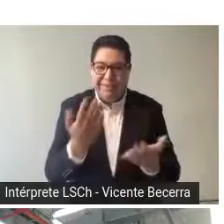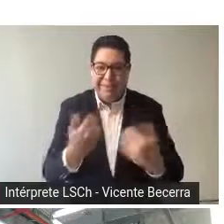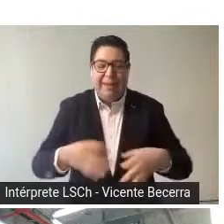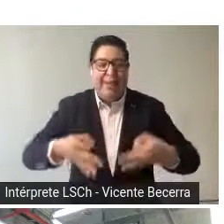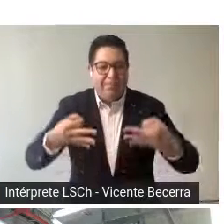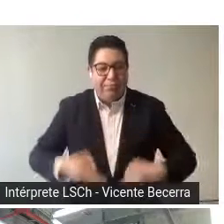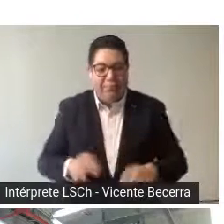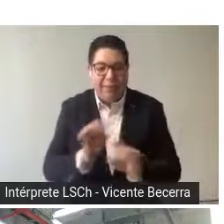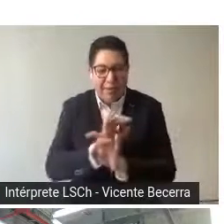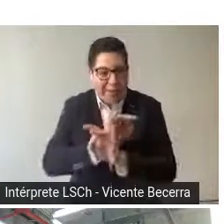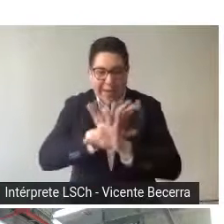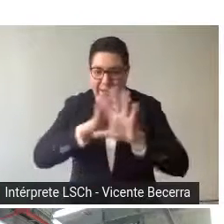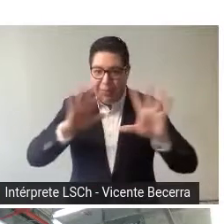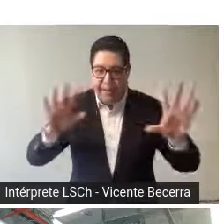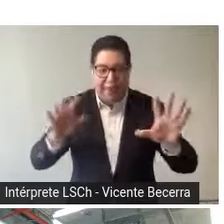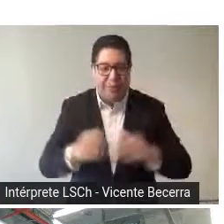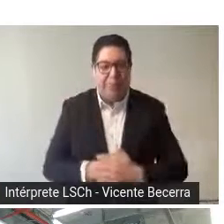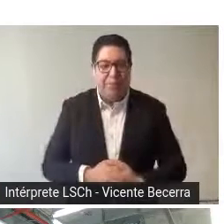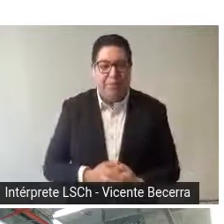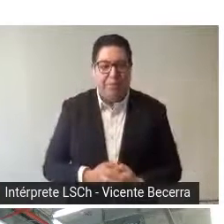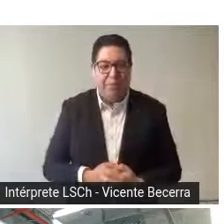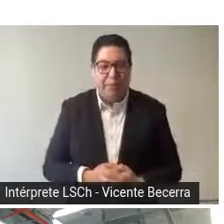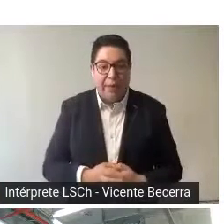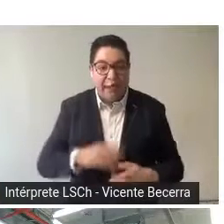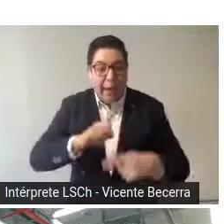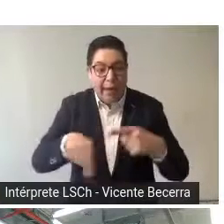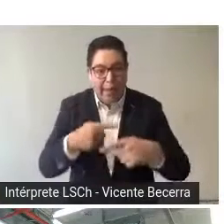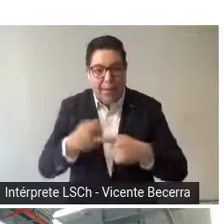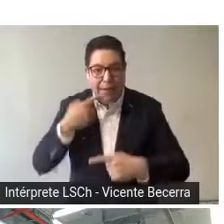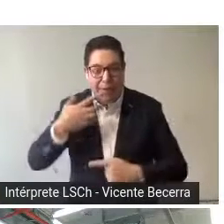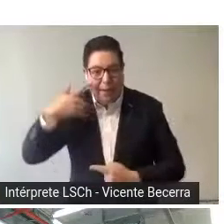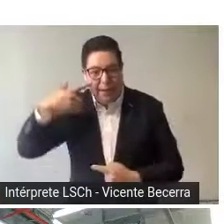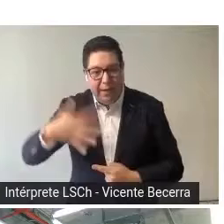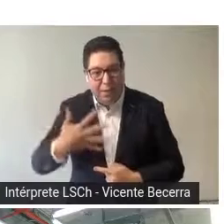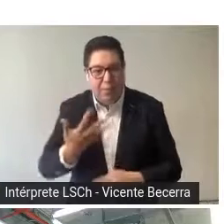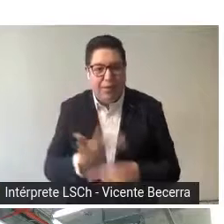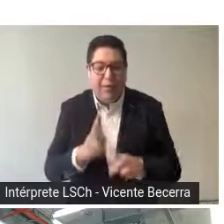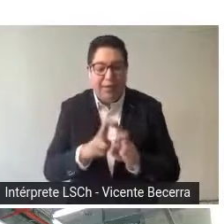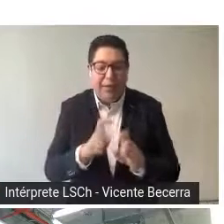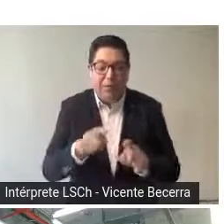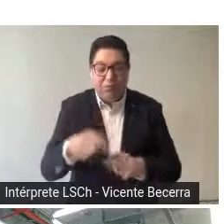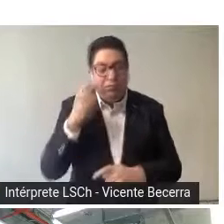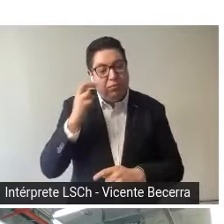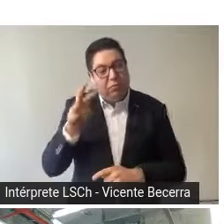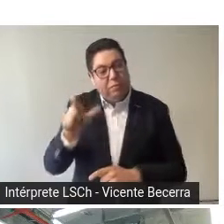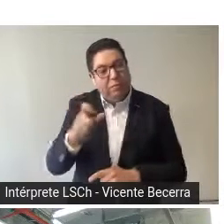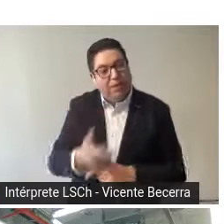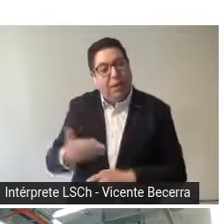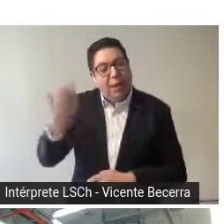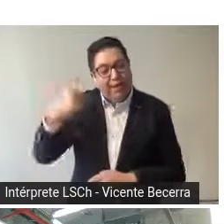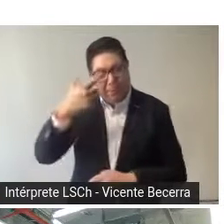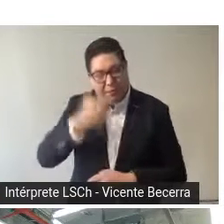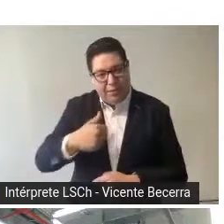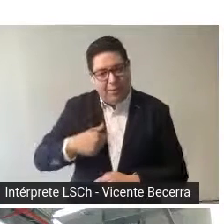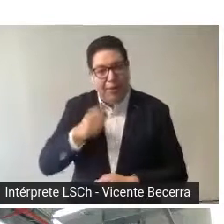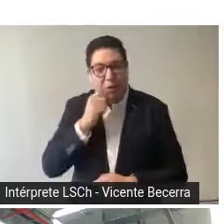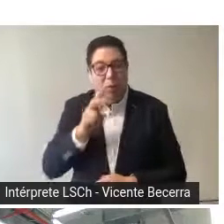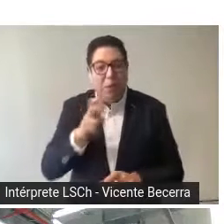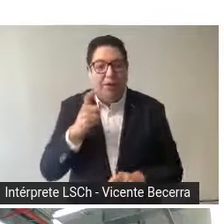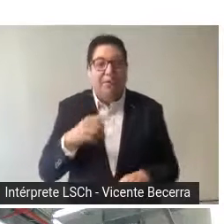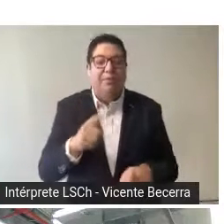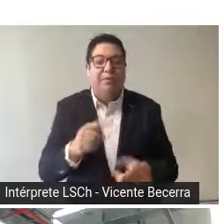claro. También me parece muy importante en una actuación como la que me correspondió a mí,